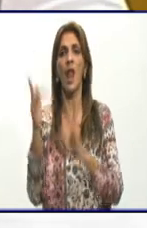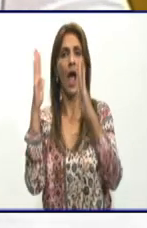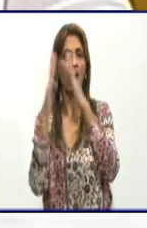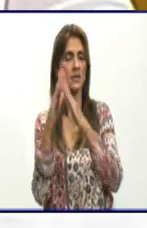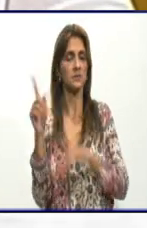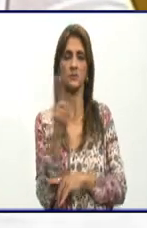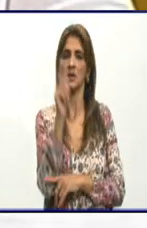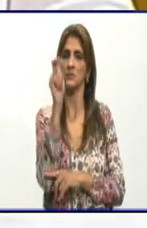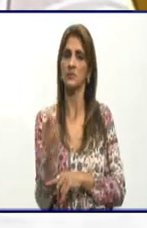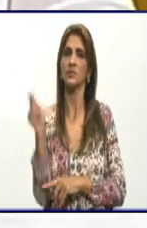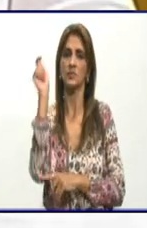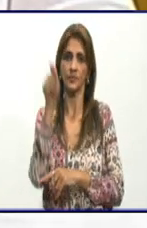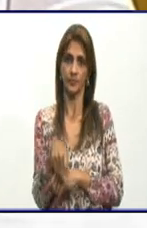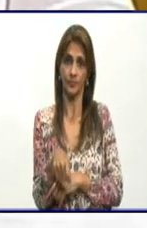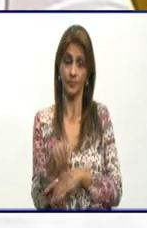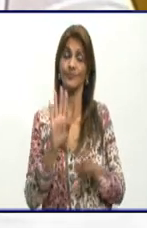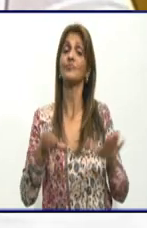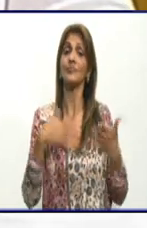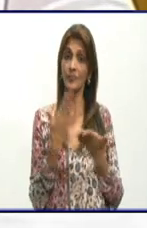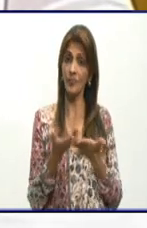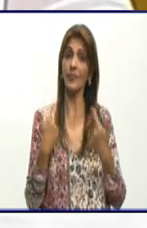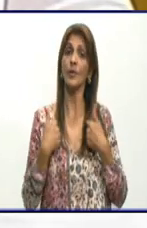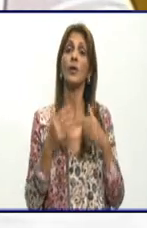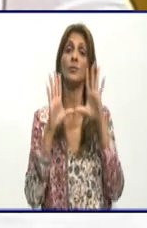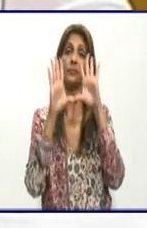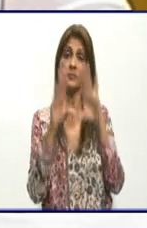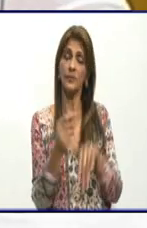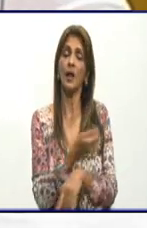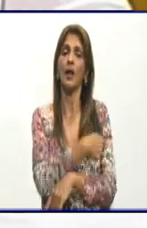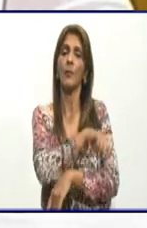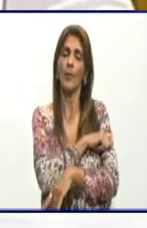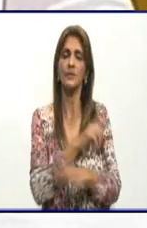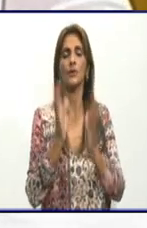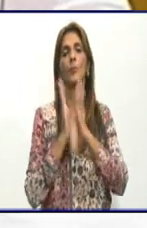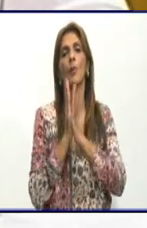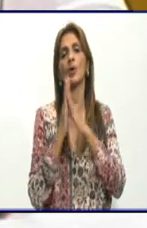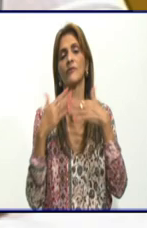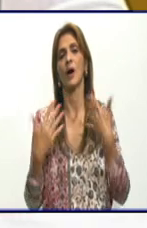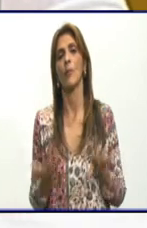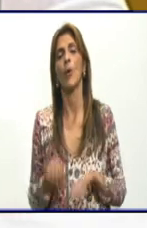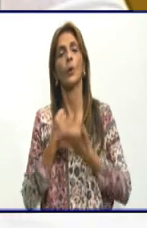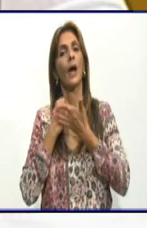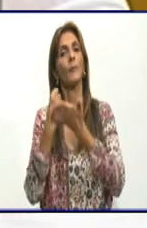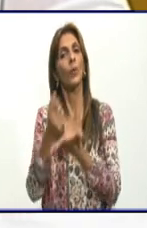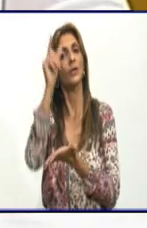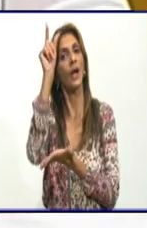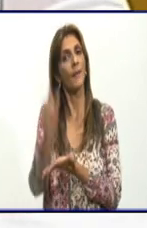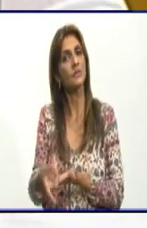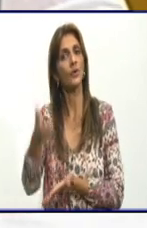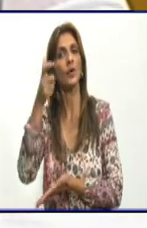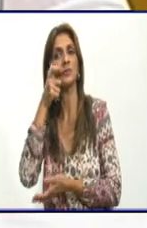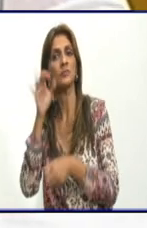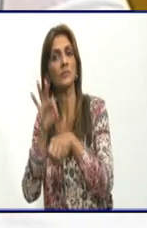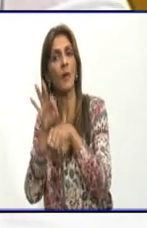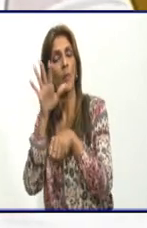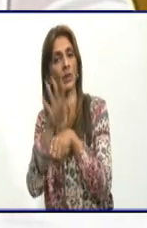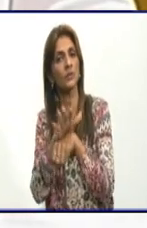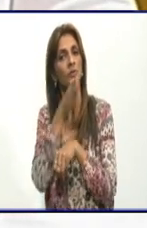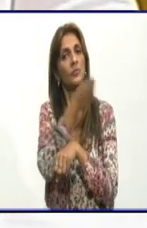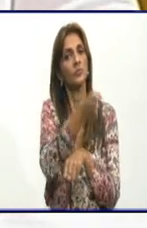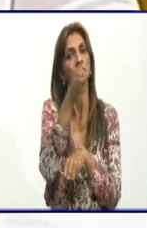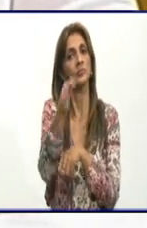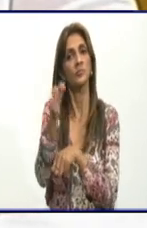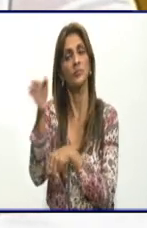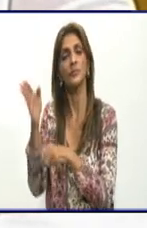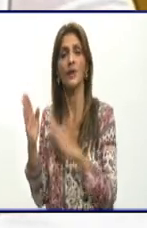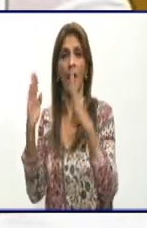Entonces, en este momento yo le estoy haciendo un llamado a la población, por favor, apoyen a los operarios de vectores, porque hay moradores